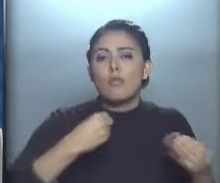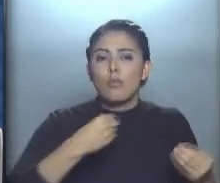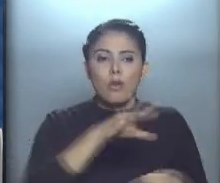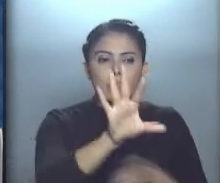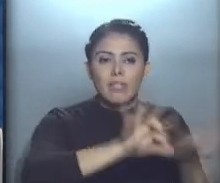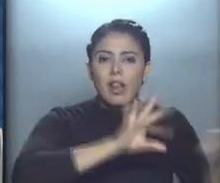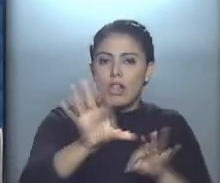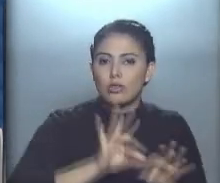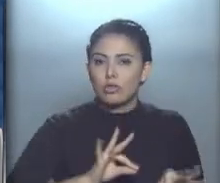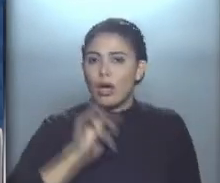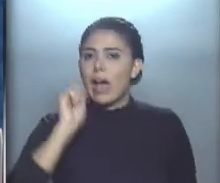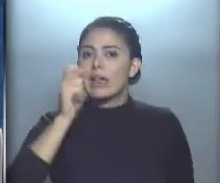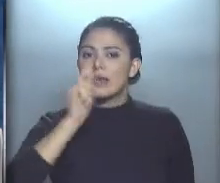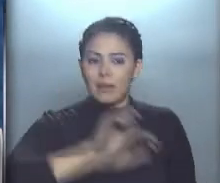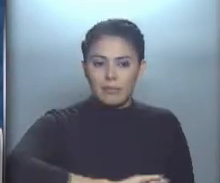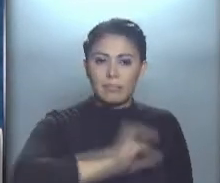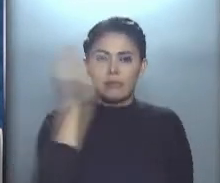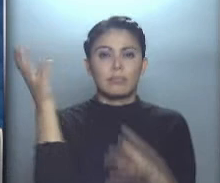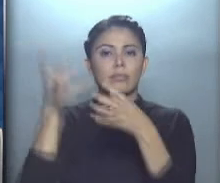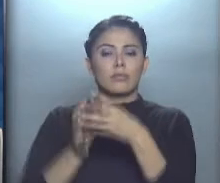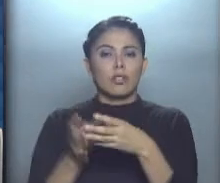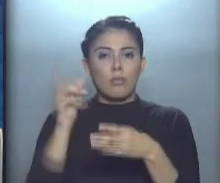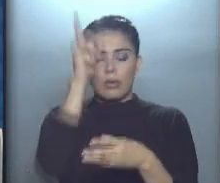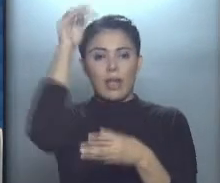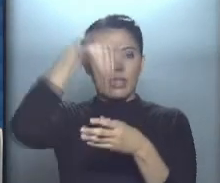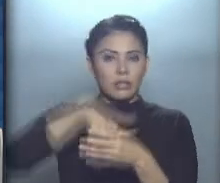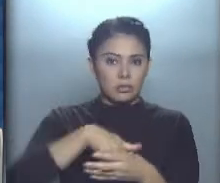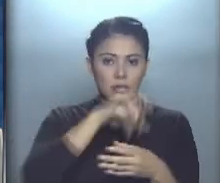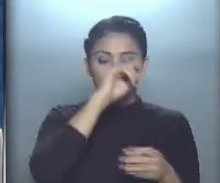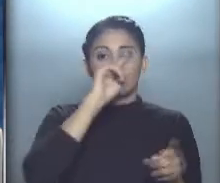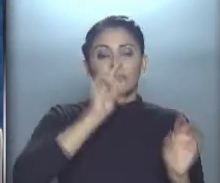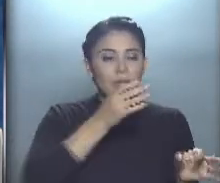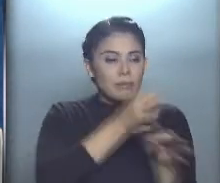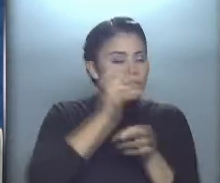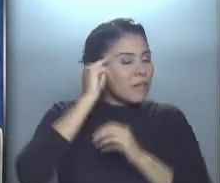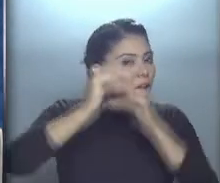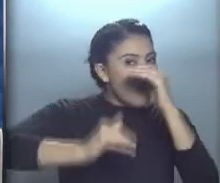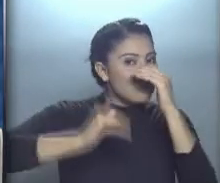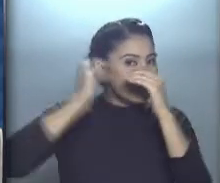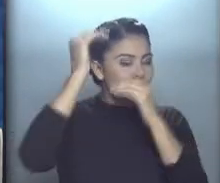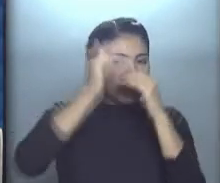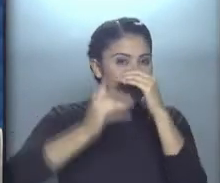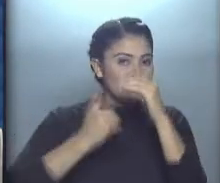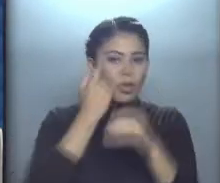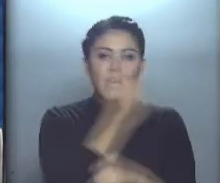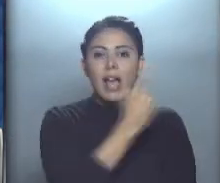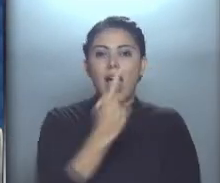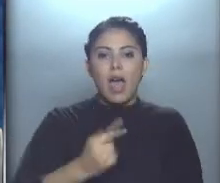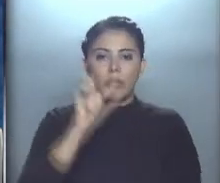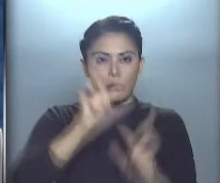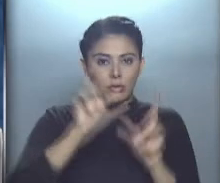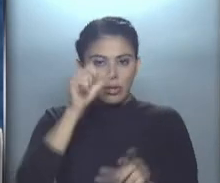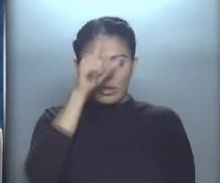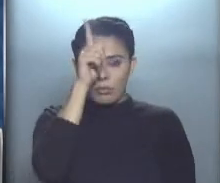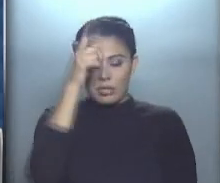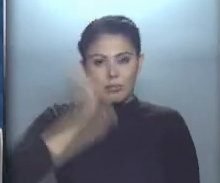selección de quienes efectivamente ingresan a la fuerza, los mecanismos de capacitación de cada uno de los miembros de la Fuerza de Seguridad y,